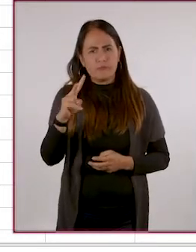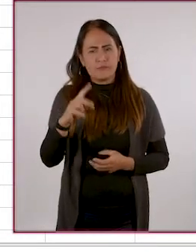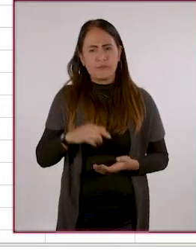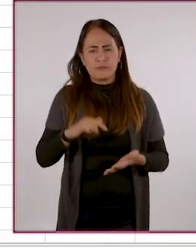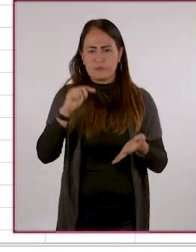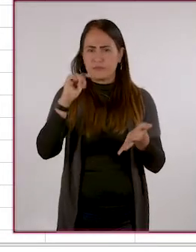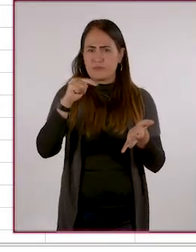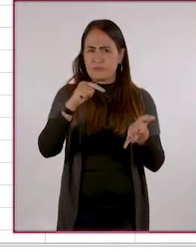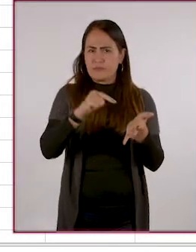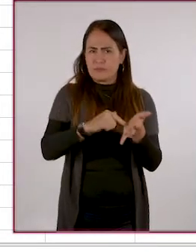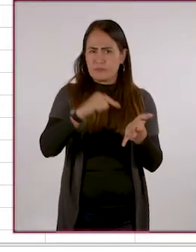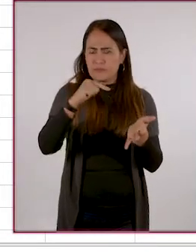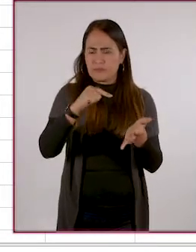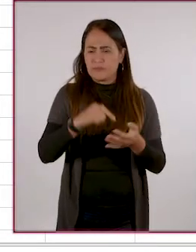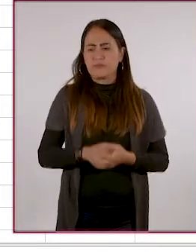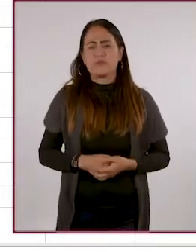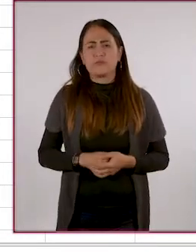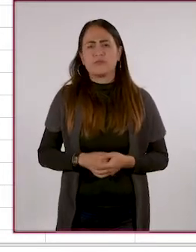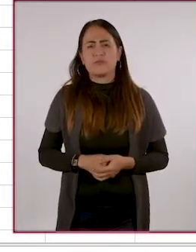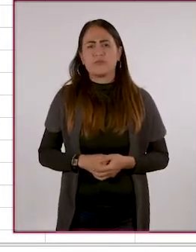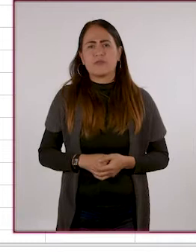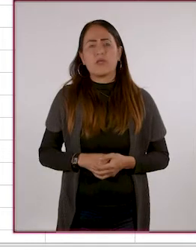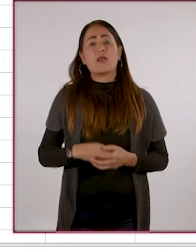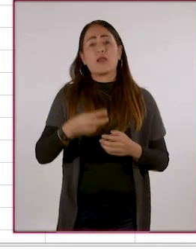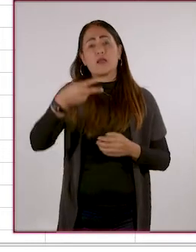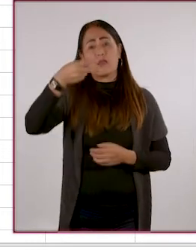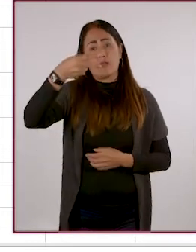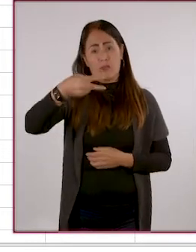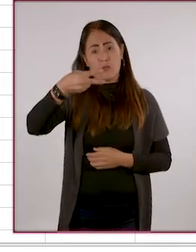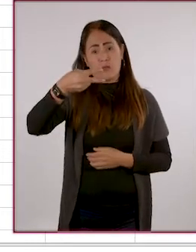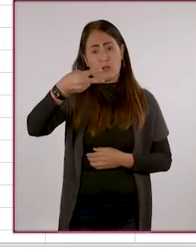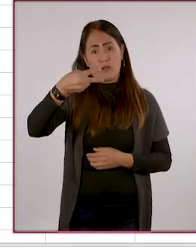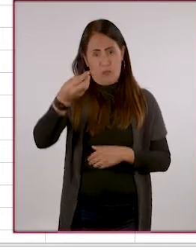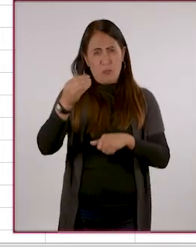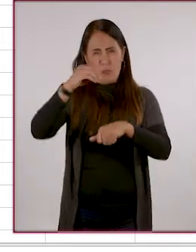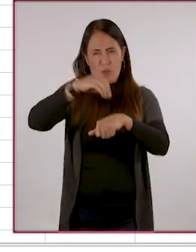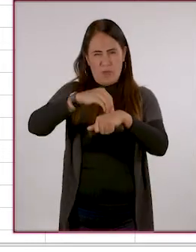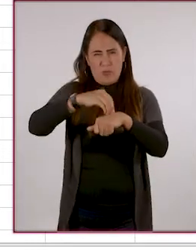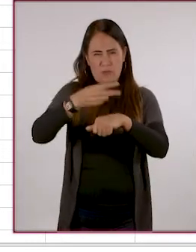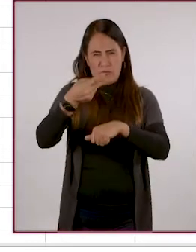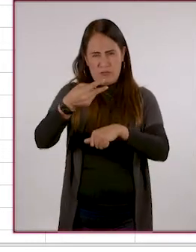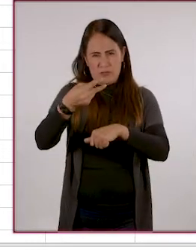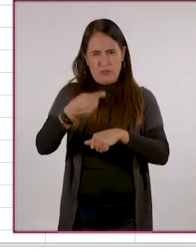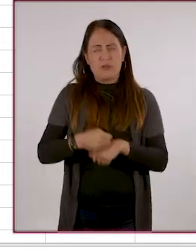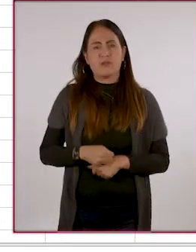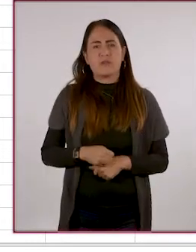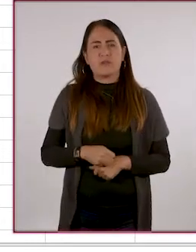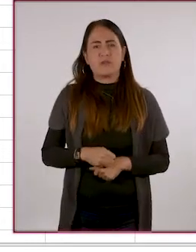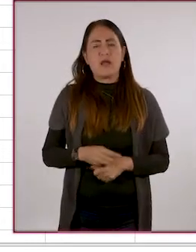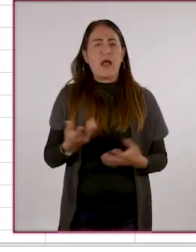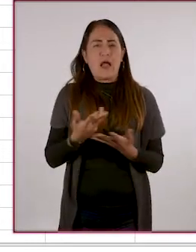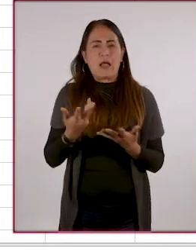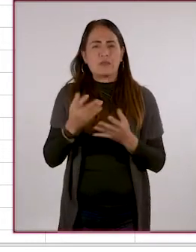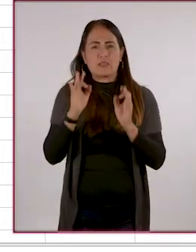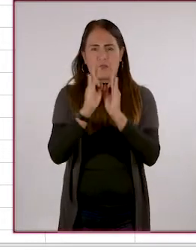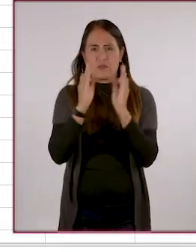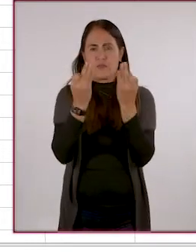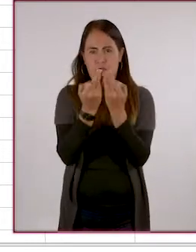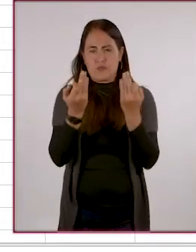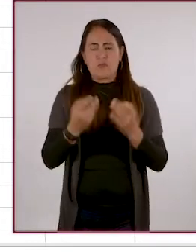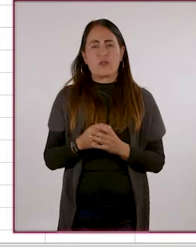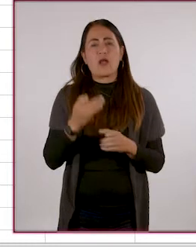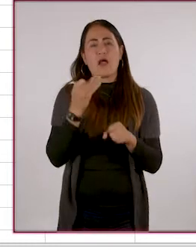las funciones le doy, escribo el signo de igual y eso le estoy diciendo a Excel que voy a ocupar alguna